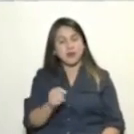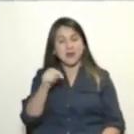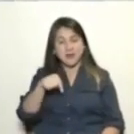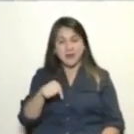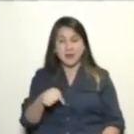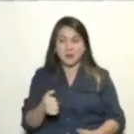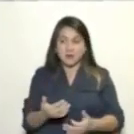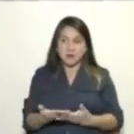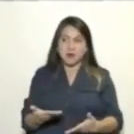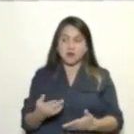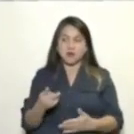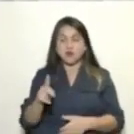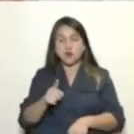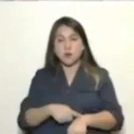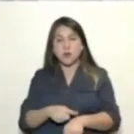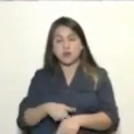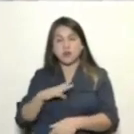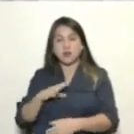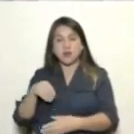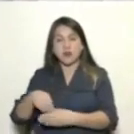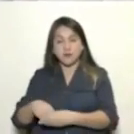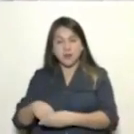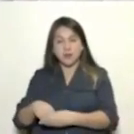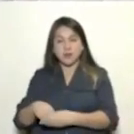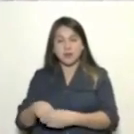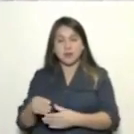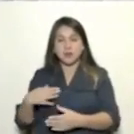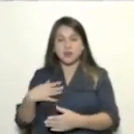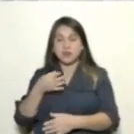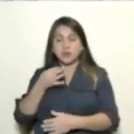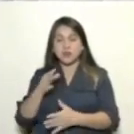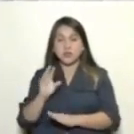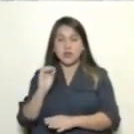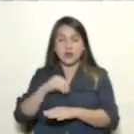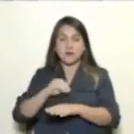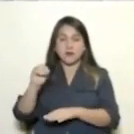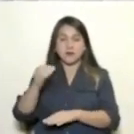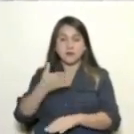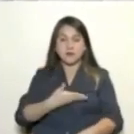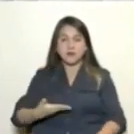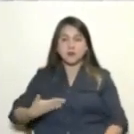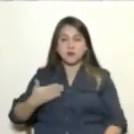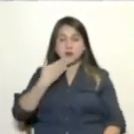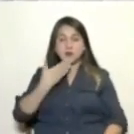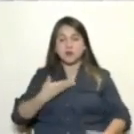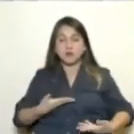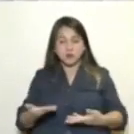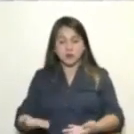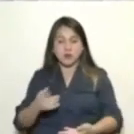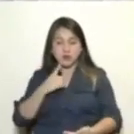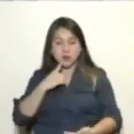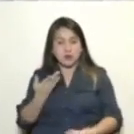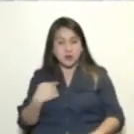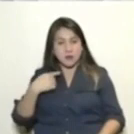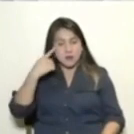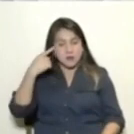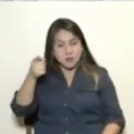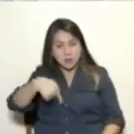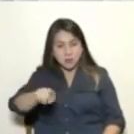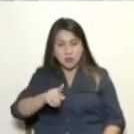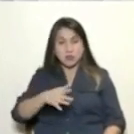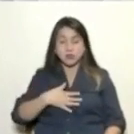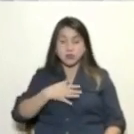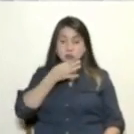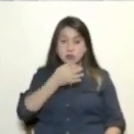esto, bueno, en su momento, internamente, se lo planteé al presidente, cuando él nos invitó a tener y dijo, ¿qué piensan ustedes? Y yo le